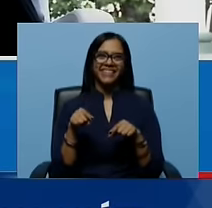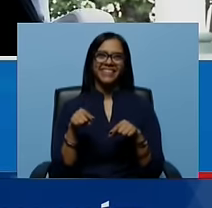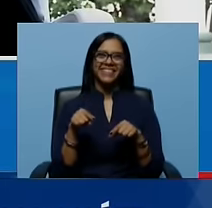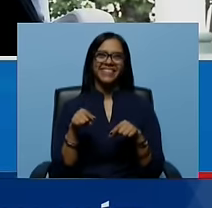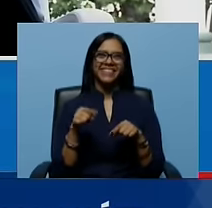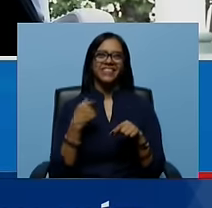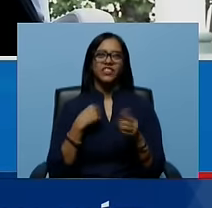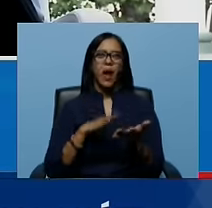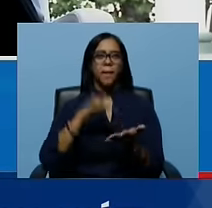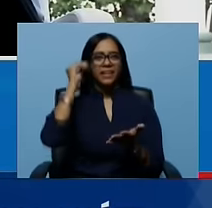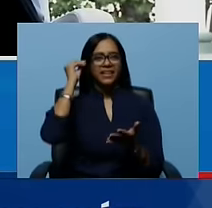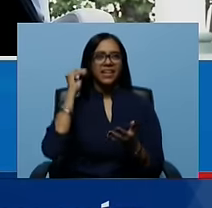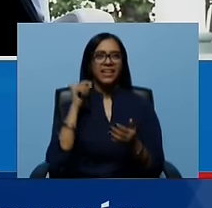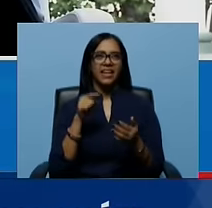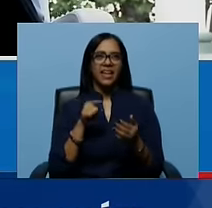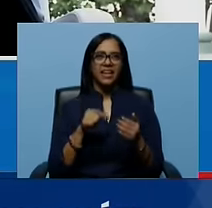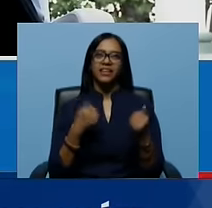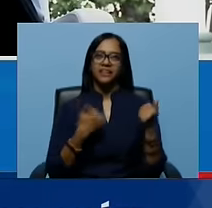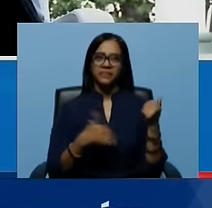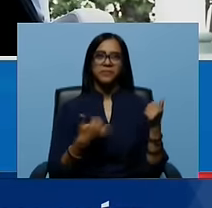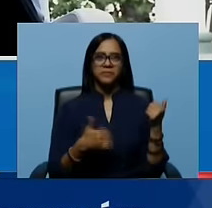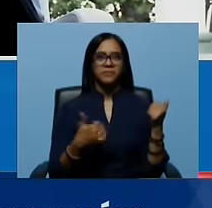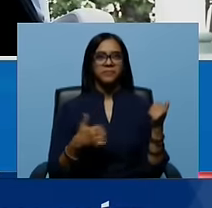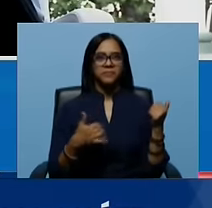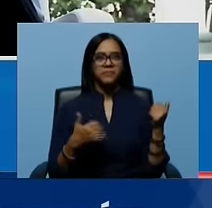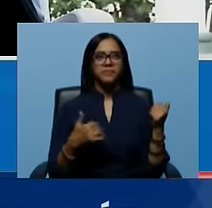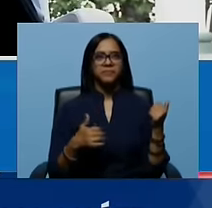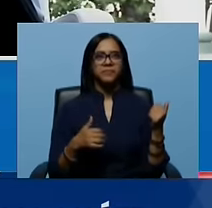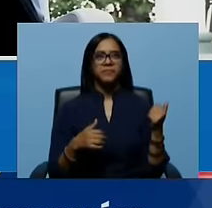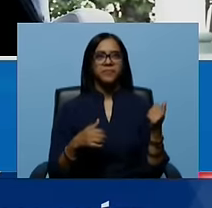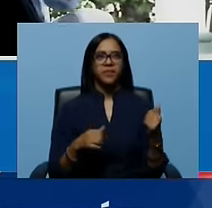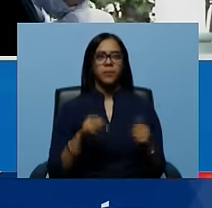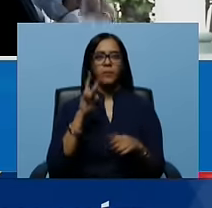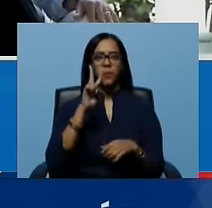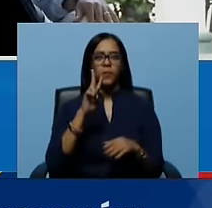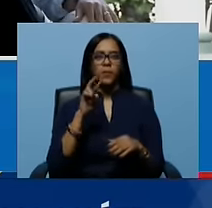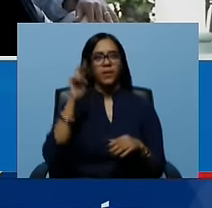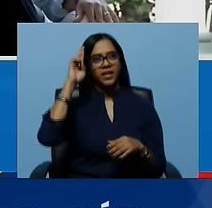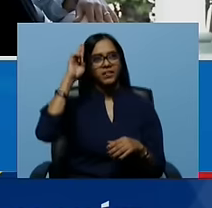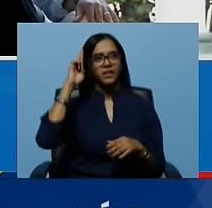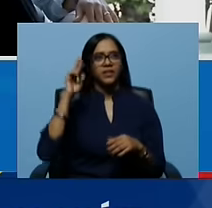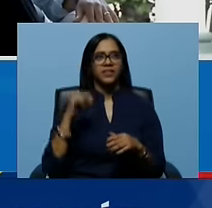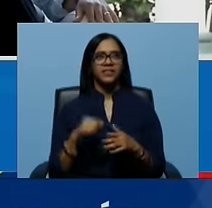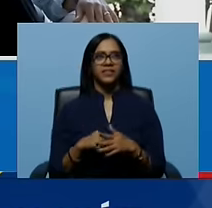Yo aprendí a tocar ahí un rato. Por dos razones.